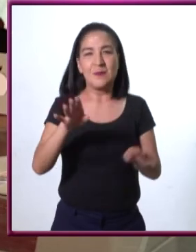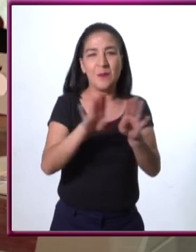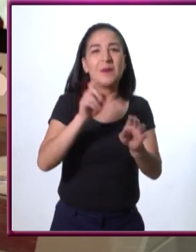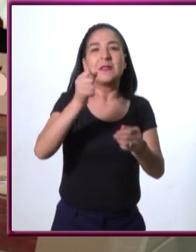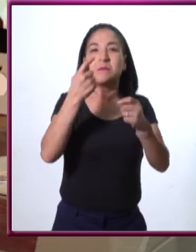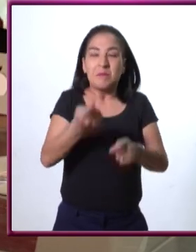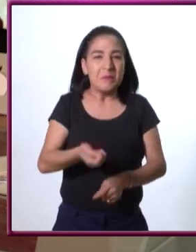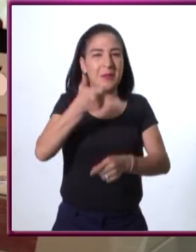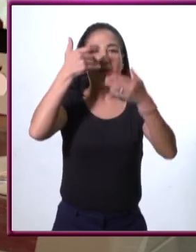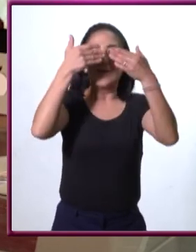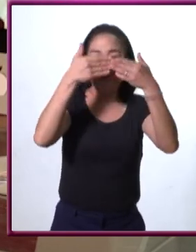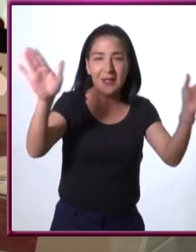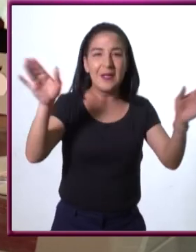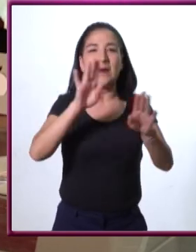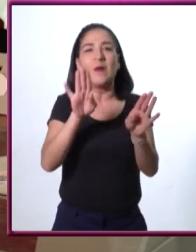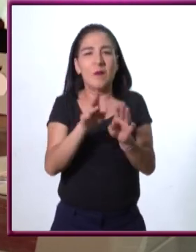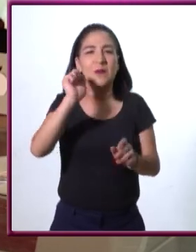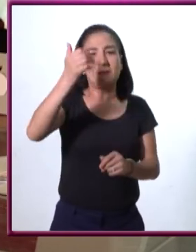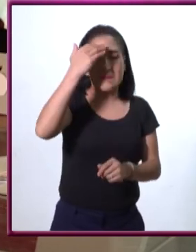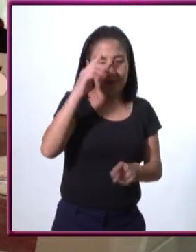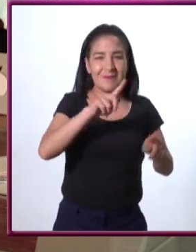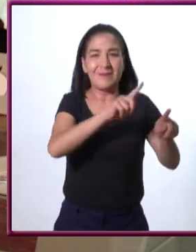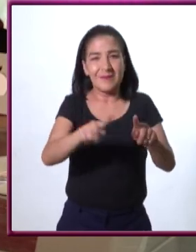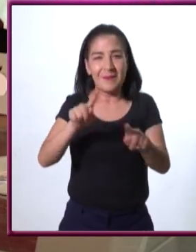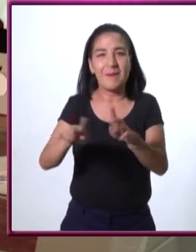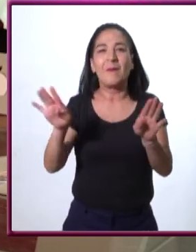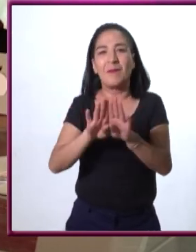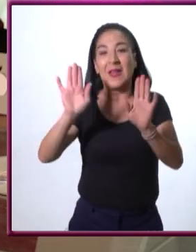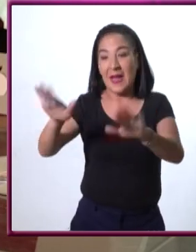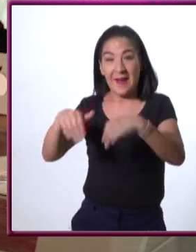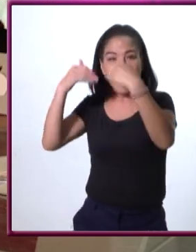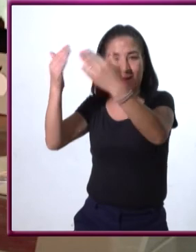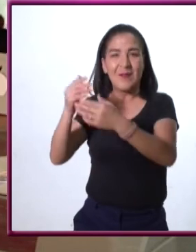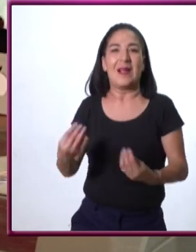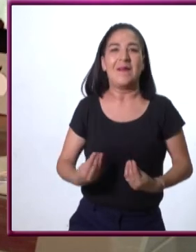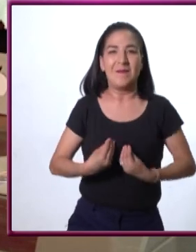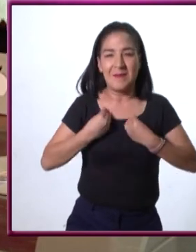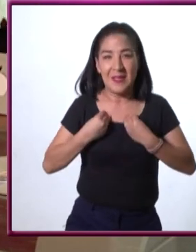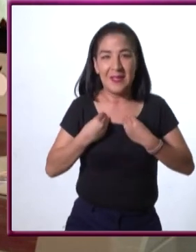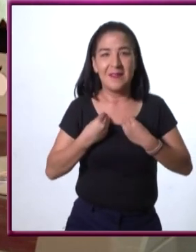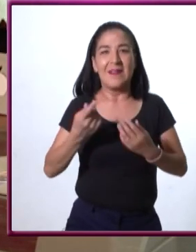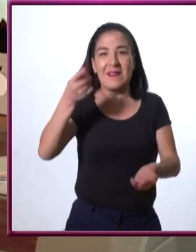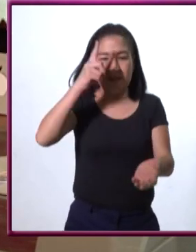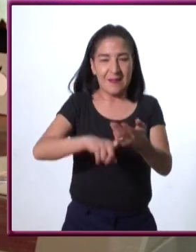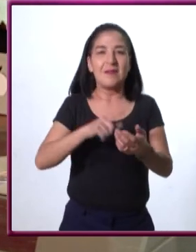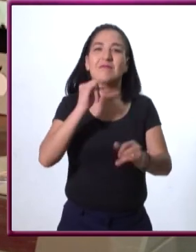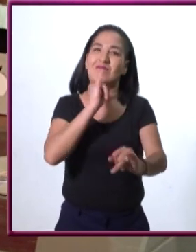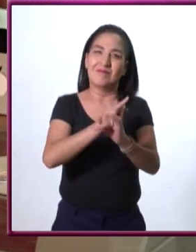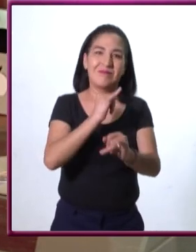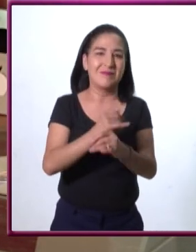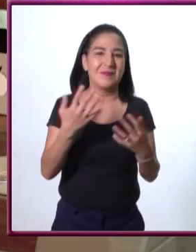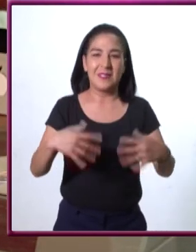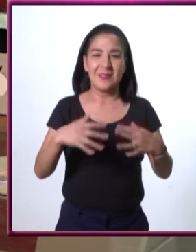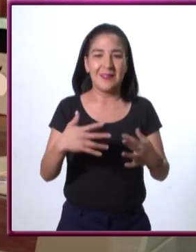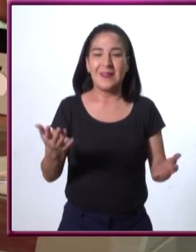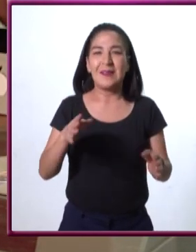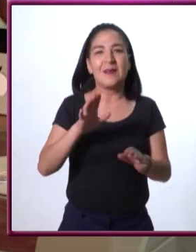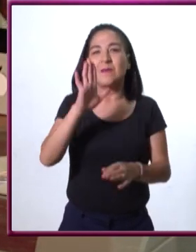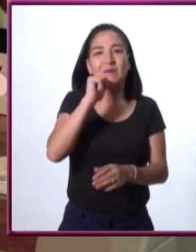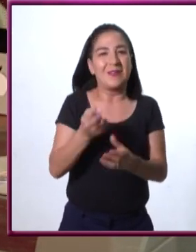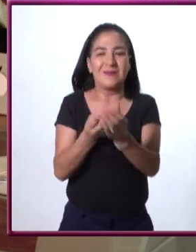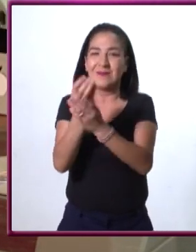agresión hacia otras personas, ¿no? Si yo recibo un castigo, está ya determinado en mi código genético responder con